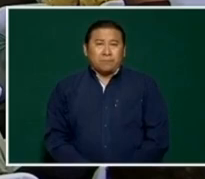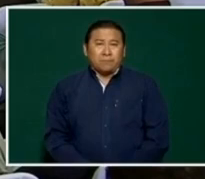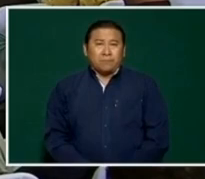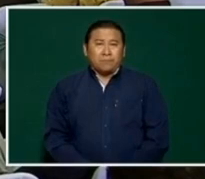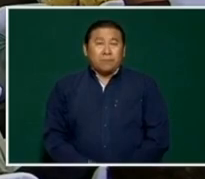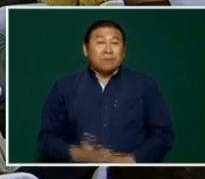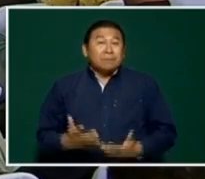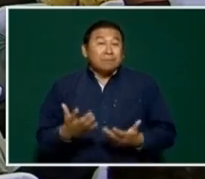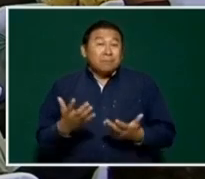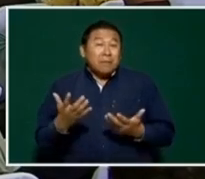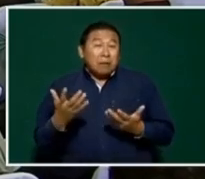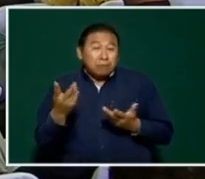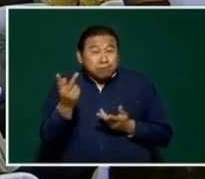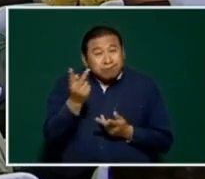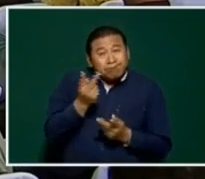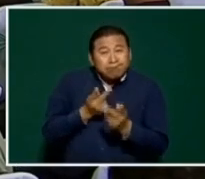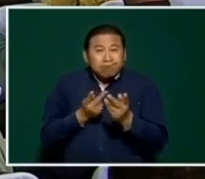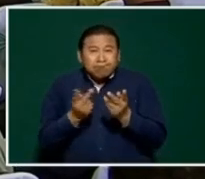cuestionar